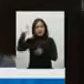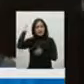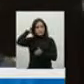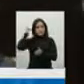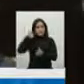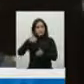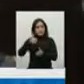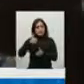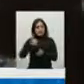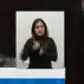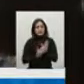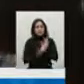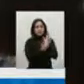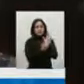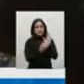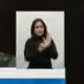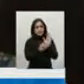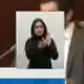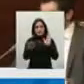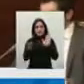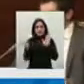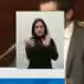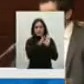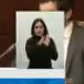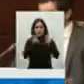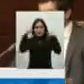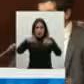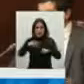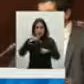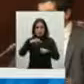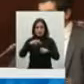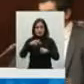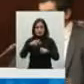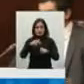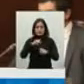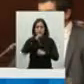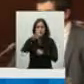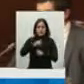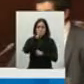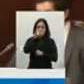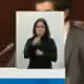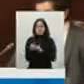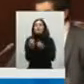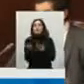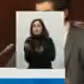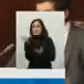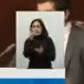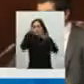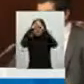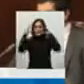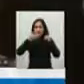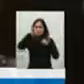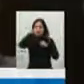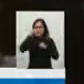un folleto como gestión de gobierno del actual gobernador donde se ponía como un logro de gestión el haber encarcelado a Milagro Sala. A mí me parece